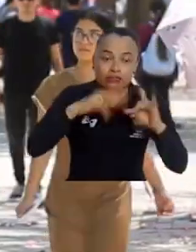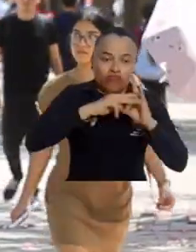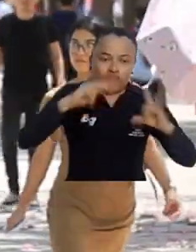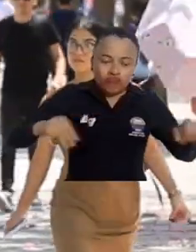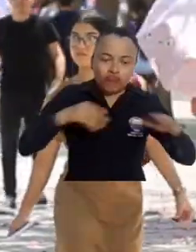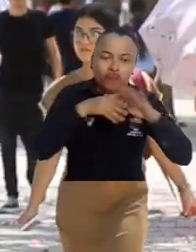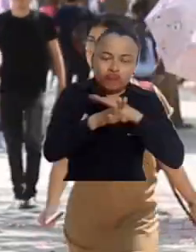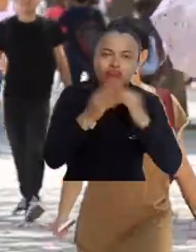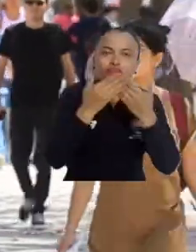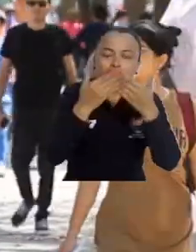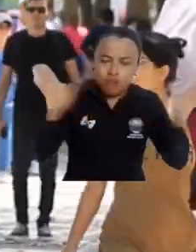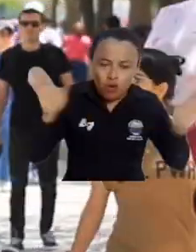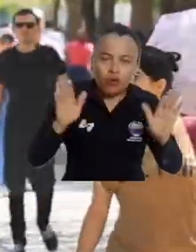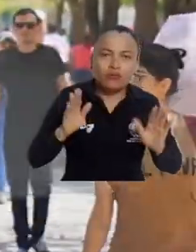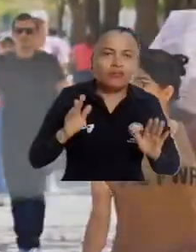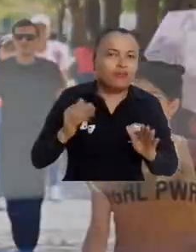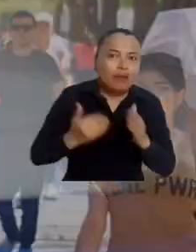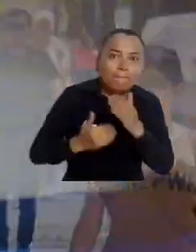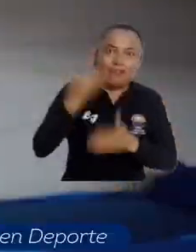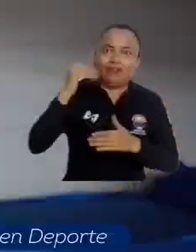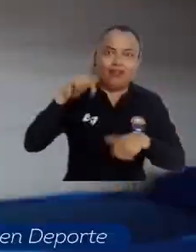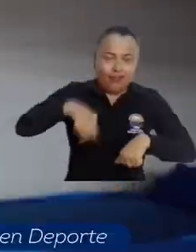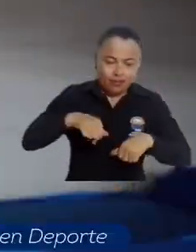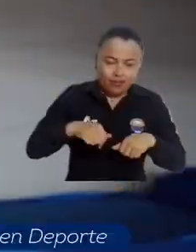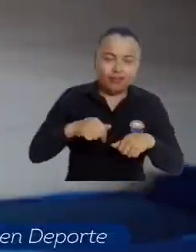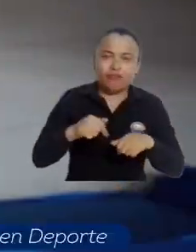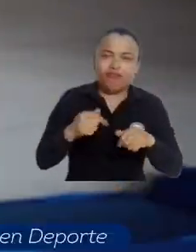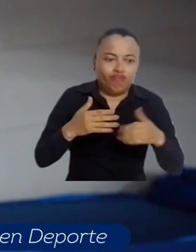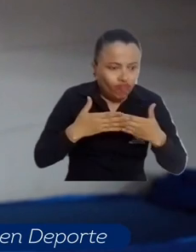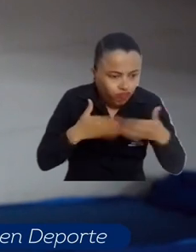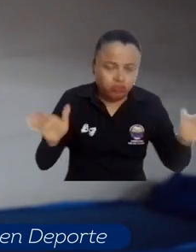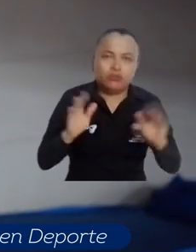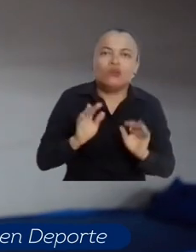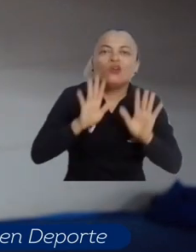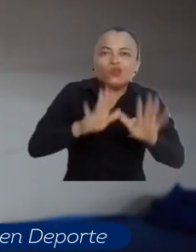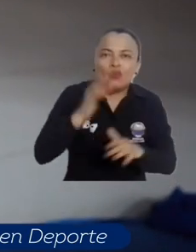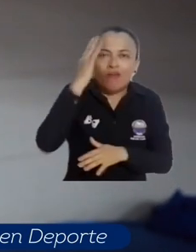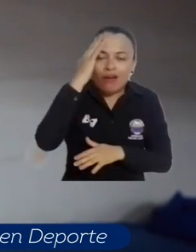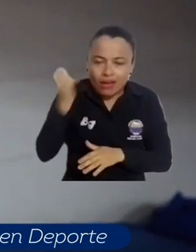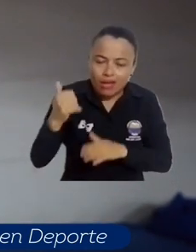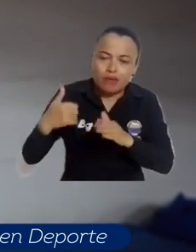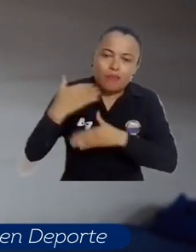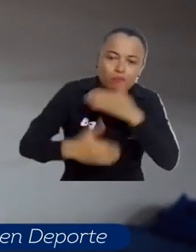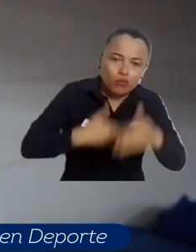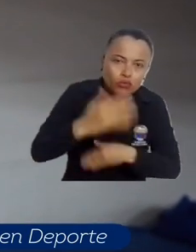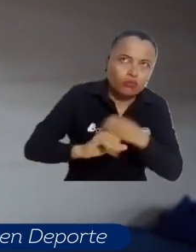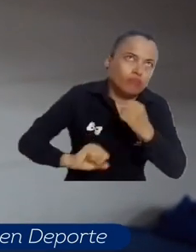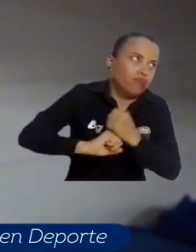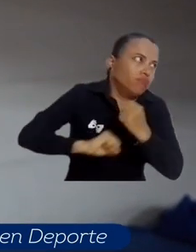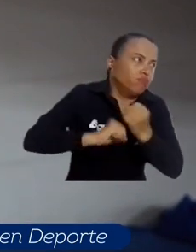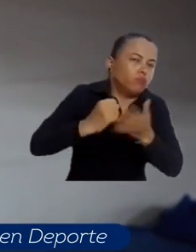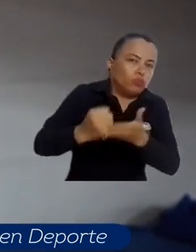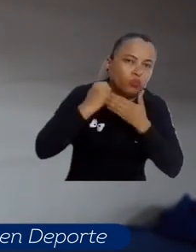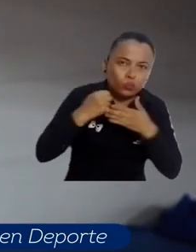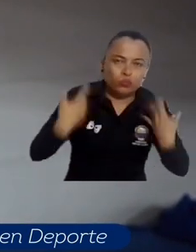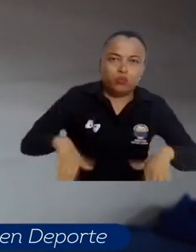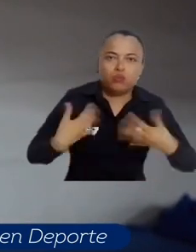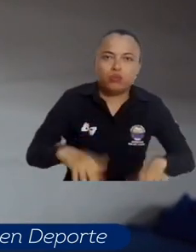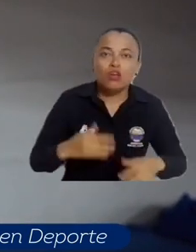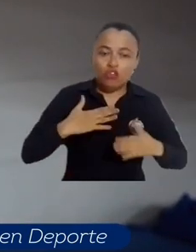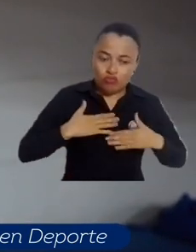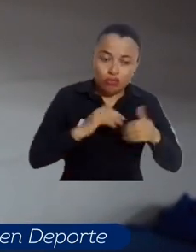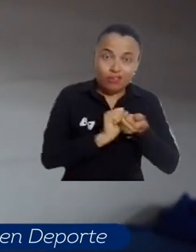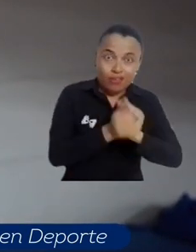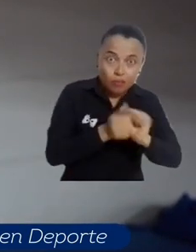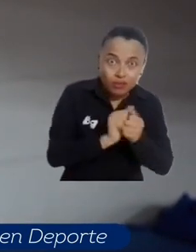me ha abierto Las puertas desde el momento uno desde que llegué acá académicamente me ha ayudado demasiado porque